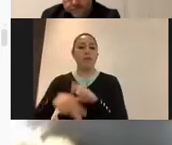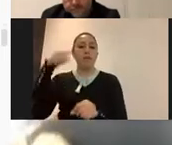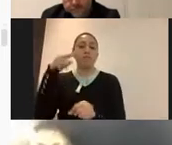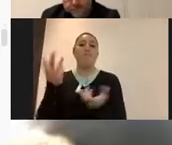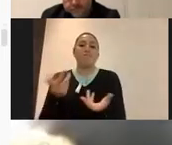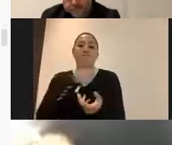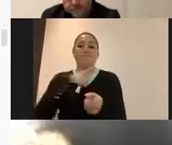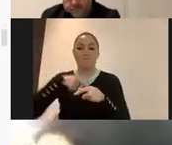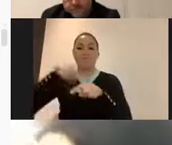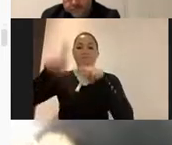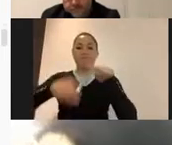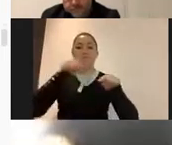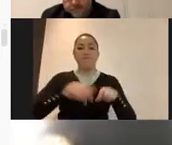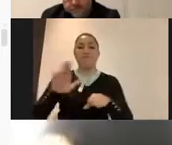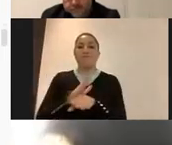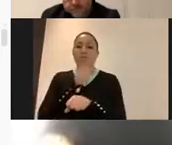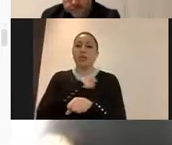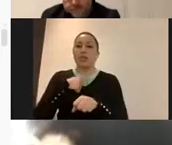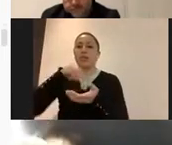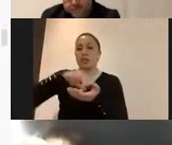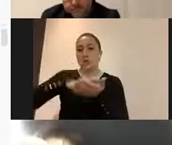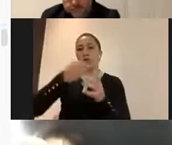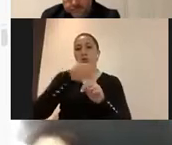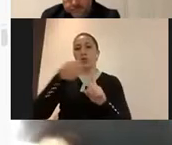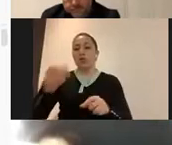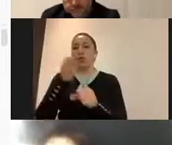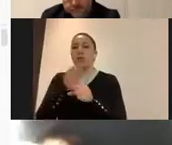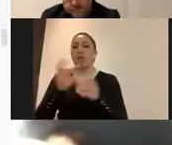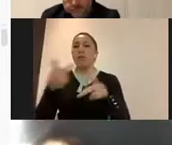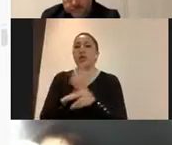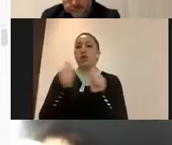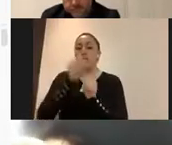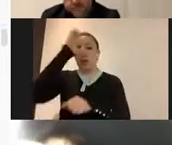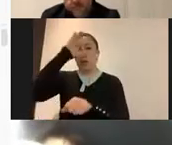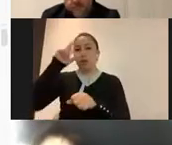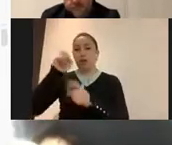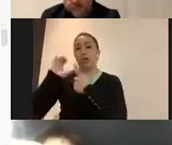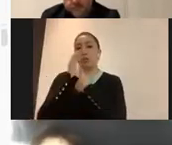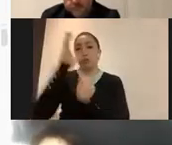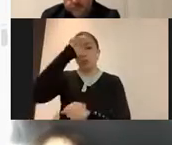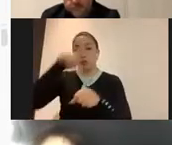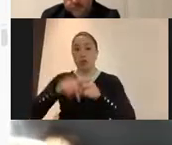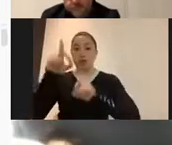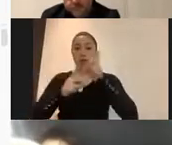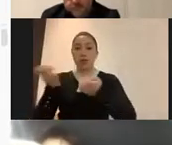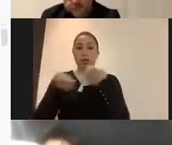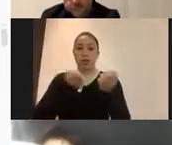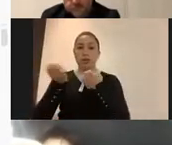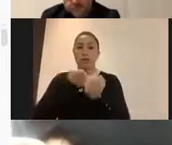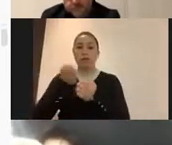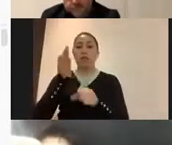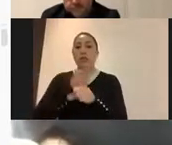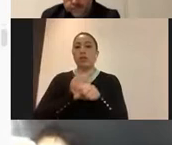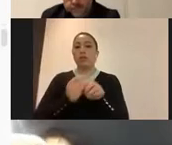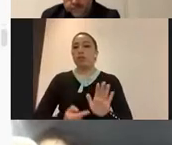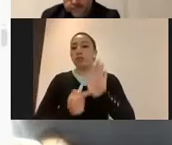la idea es, por eso proponemos regularizar la situación en la que se encuentra la Comisión de Cultura Física, Recreación y Deporte, por lo que se pone a consideración este